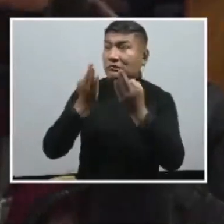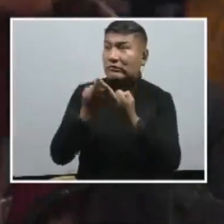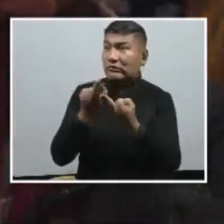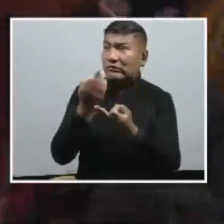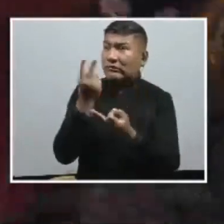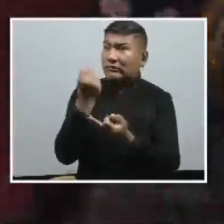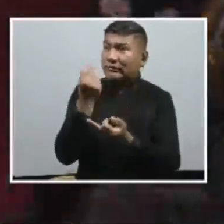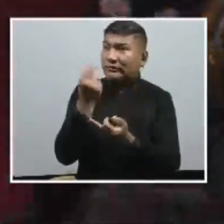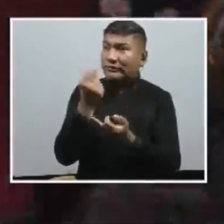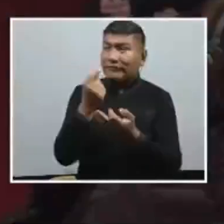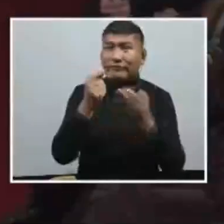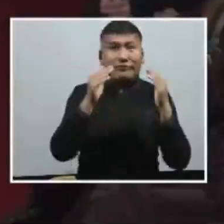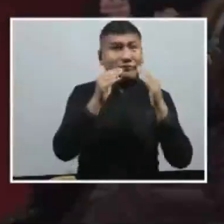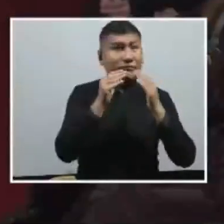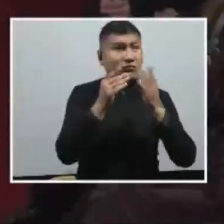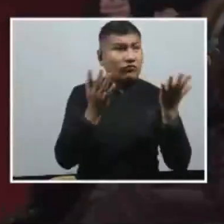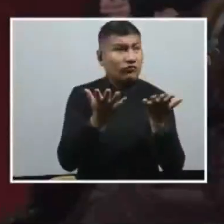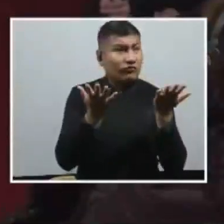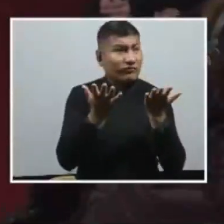sustento, su techo,